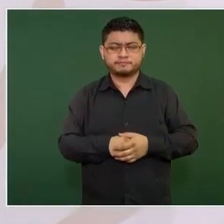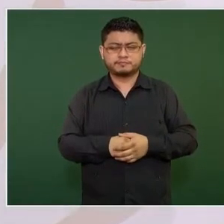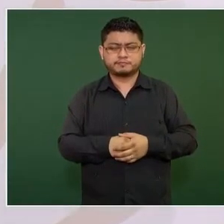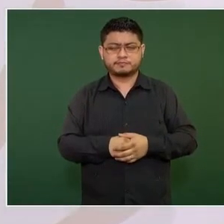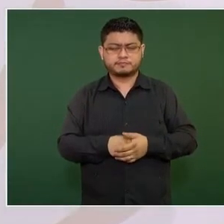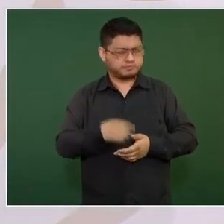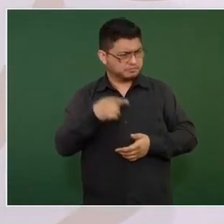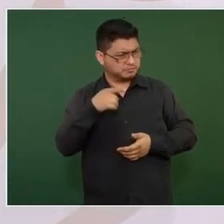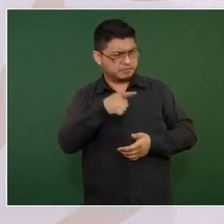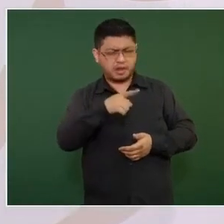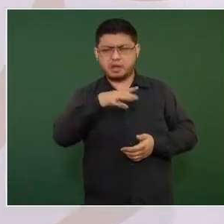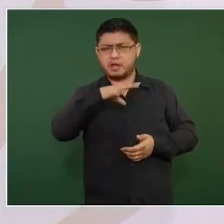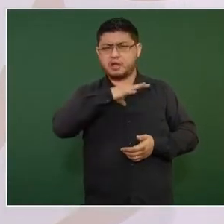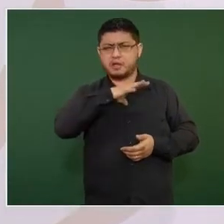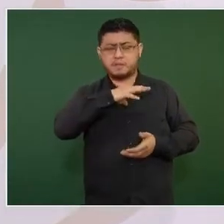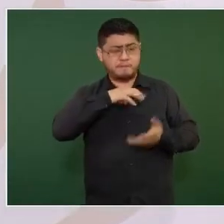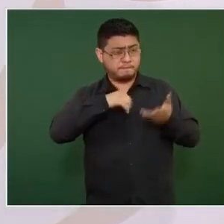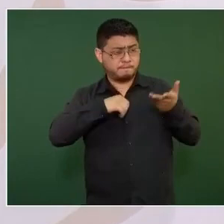Tenía